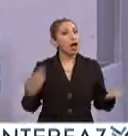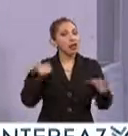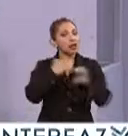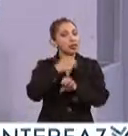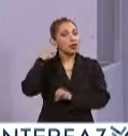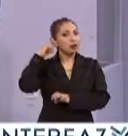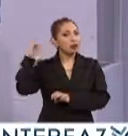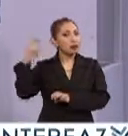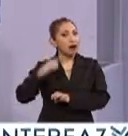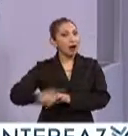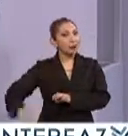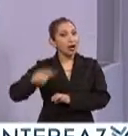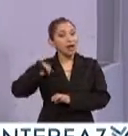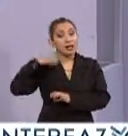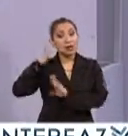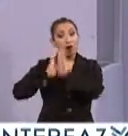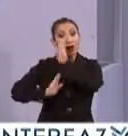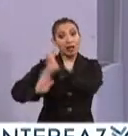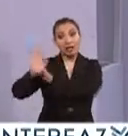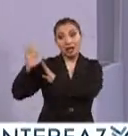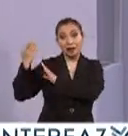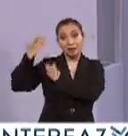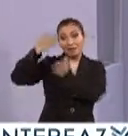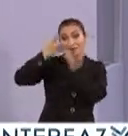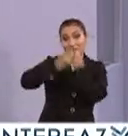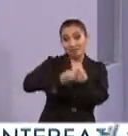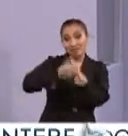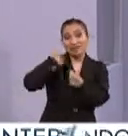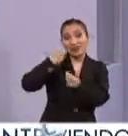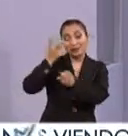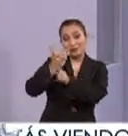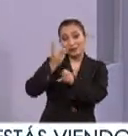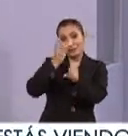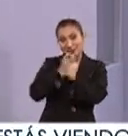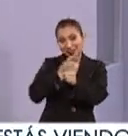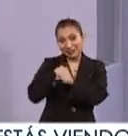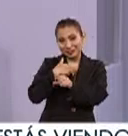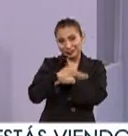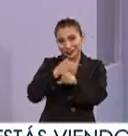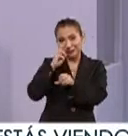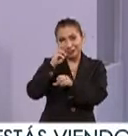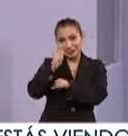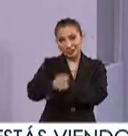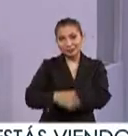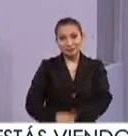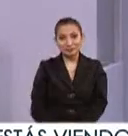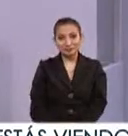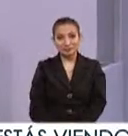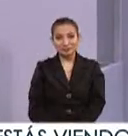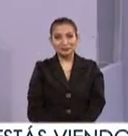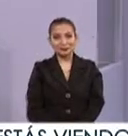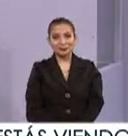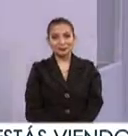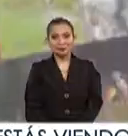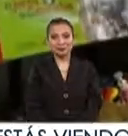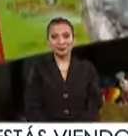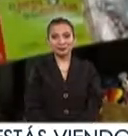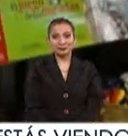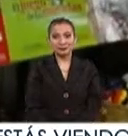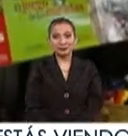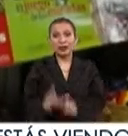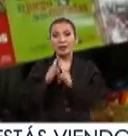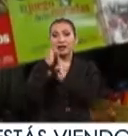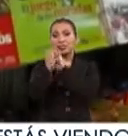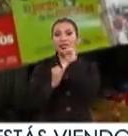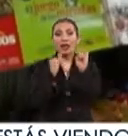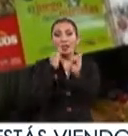de Zacatecas y Bolivia, el país de Bolivia, serán los invitados de honor. Vamos a ver los detalles. La